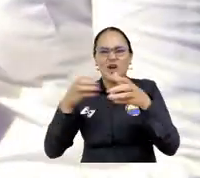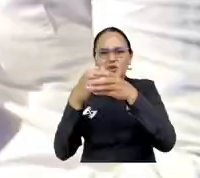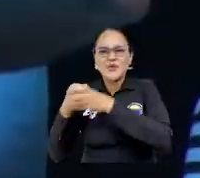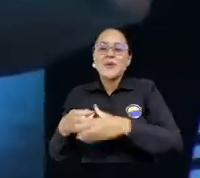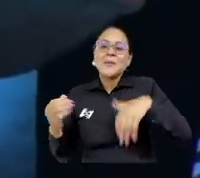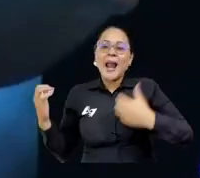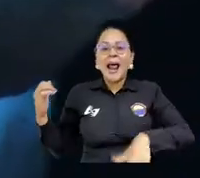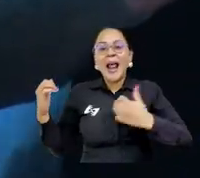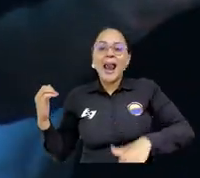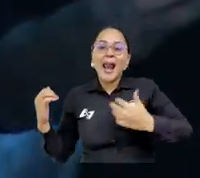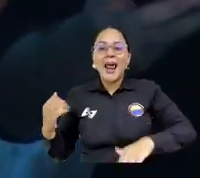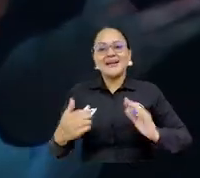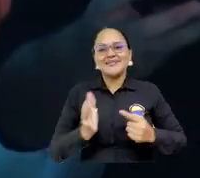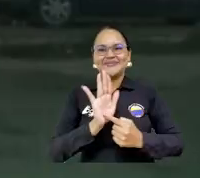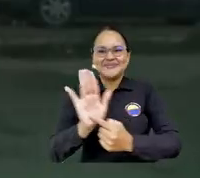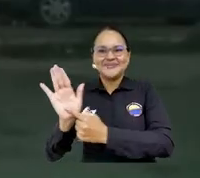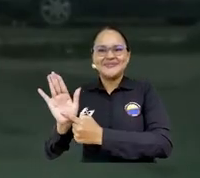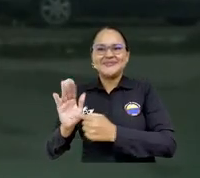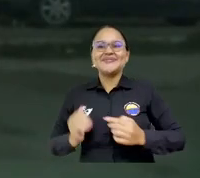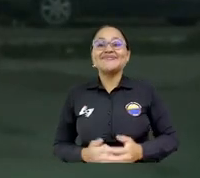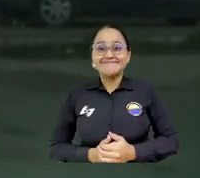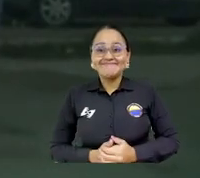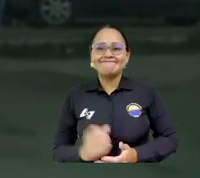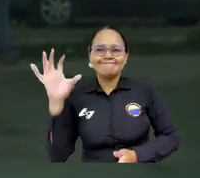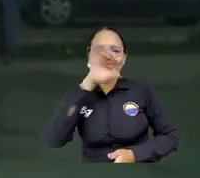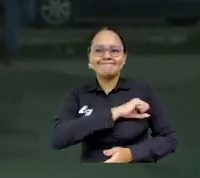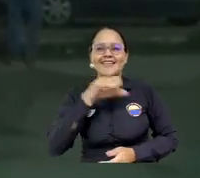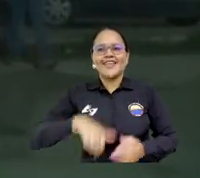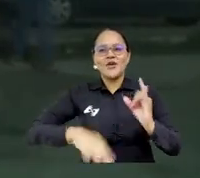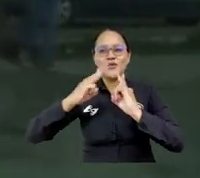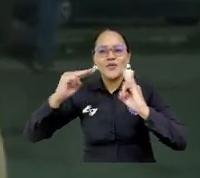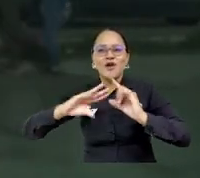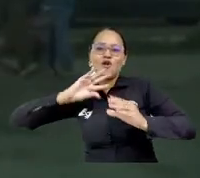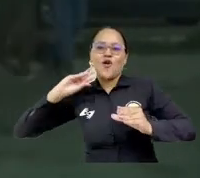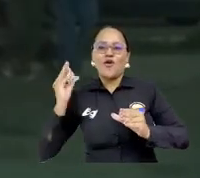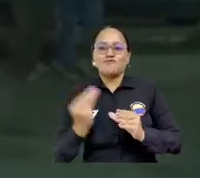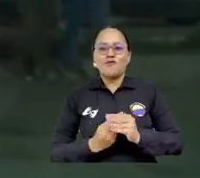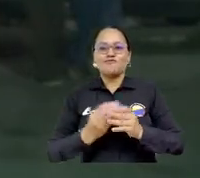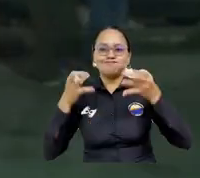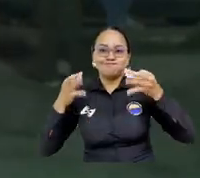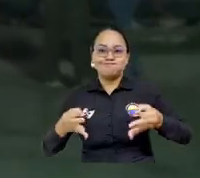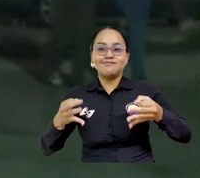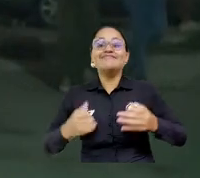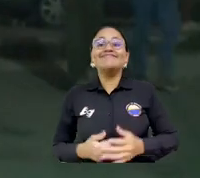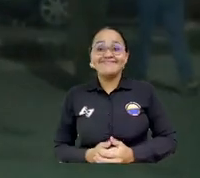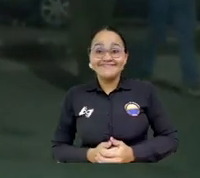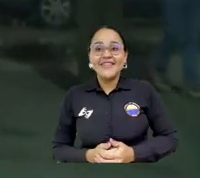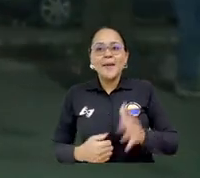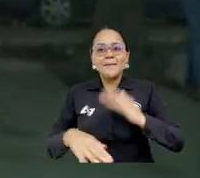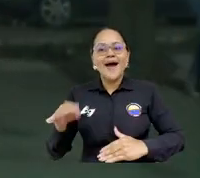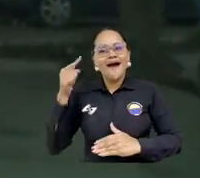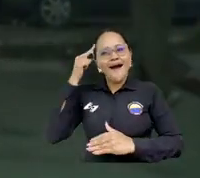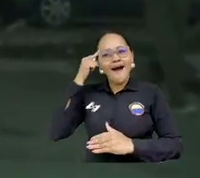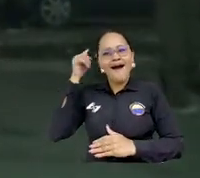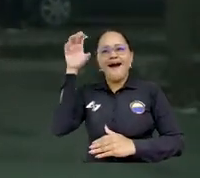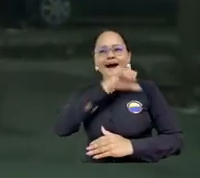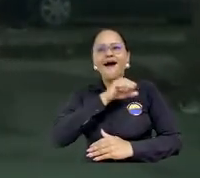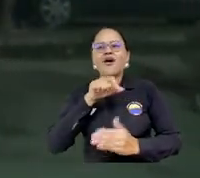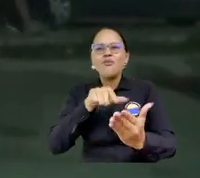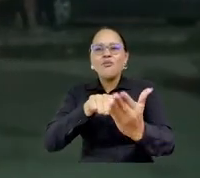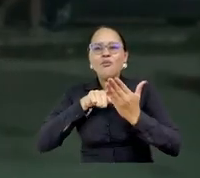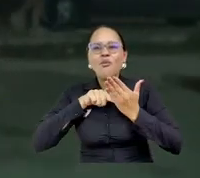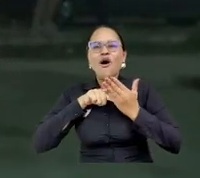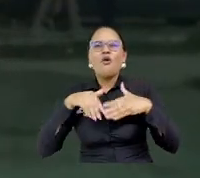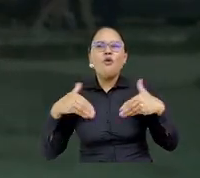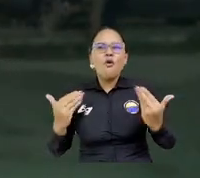asociaciones deleitaron a los asistentes. Muestra la universidad como inclusiva porque le da